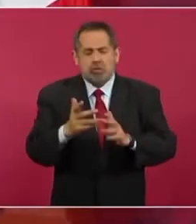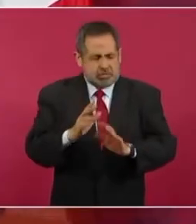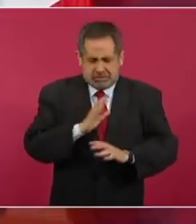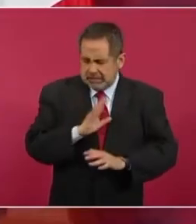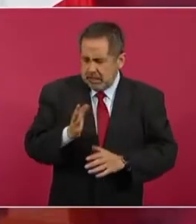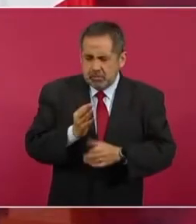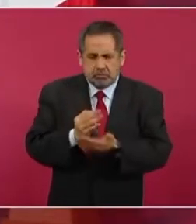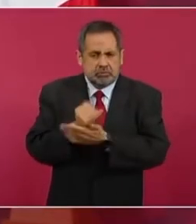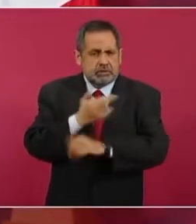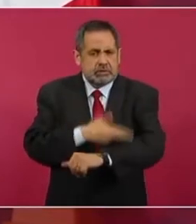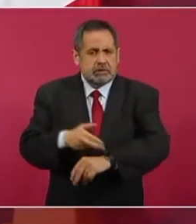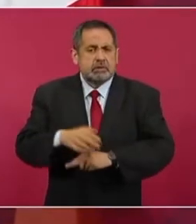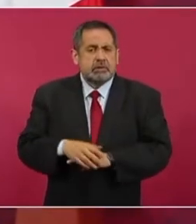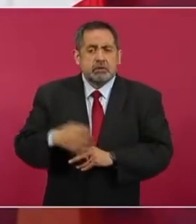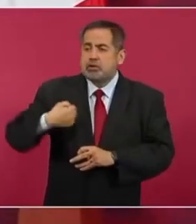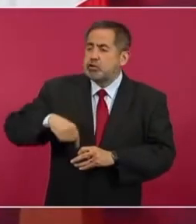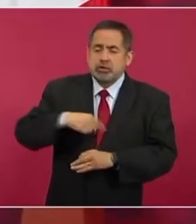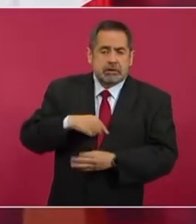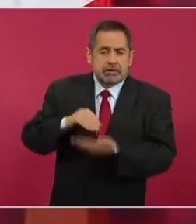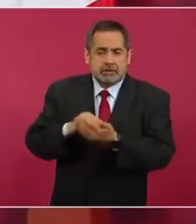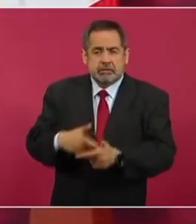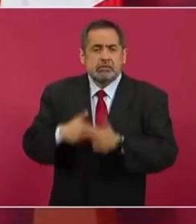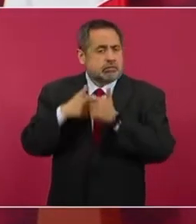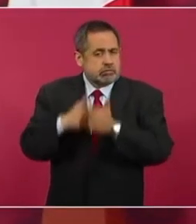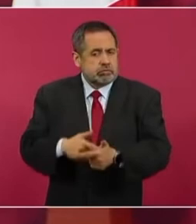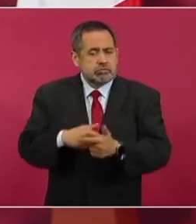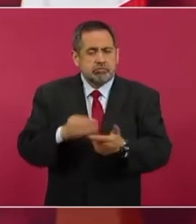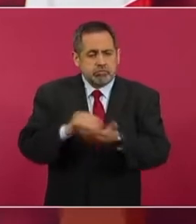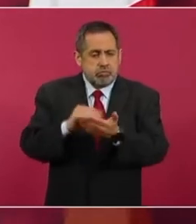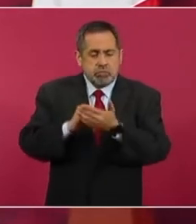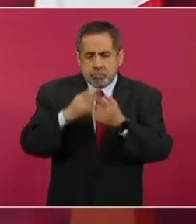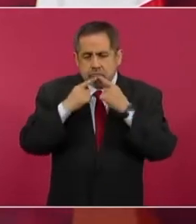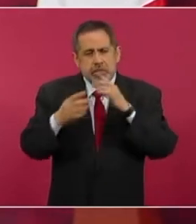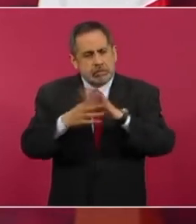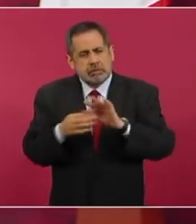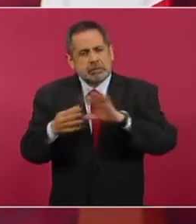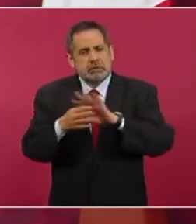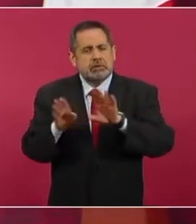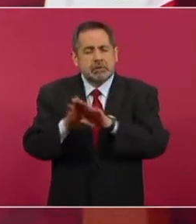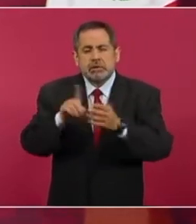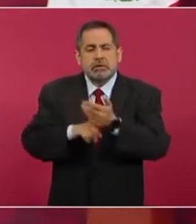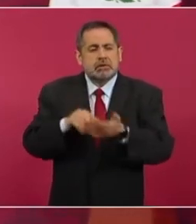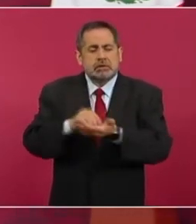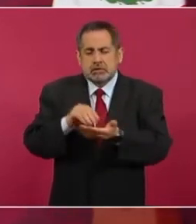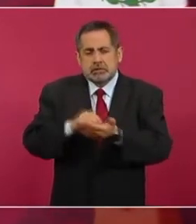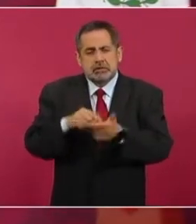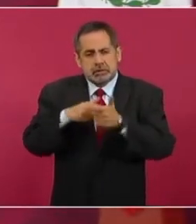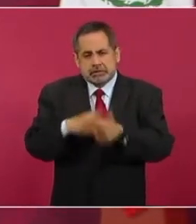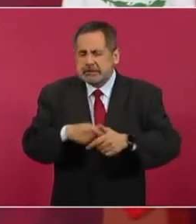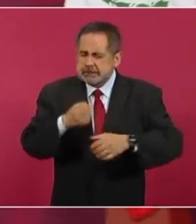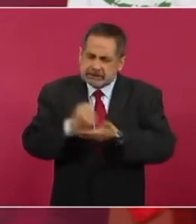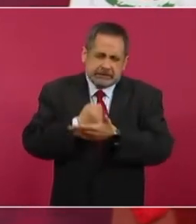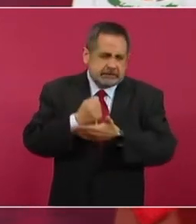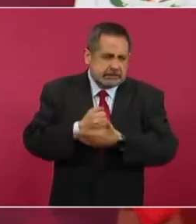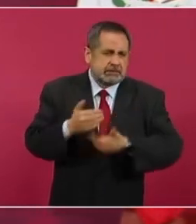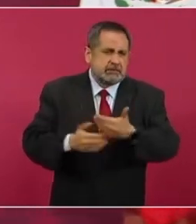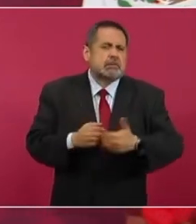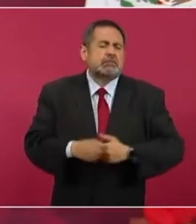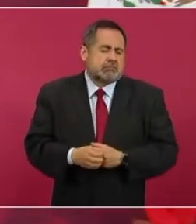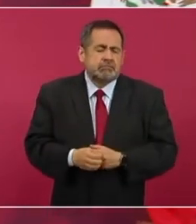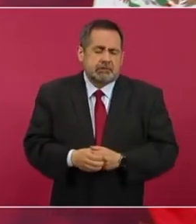Y nosotros vamos a seguir con este tipo de acciones.